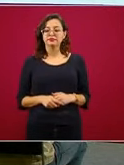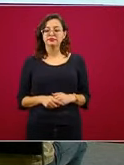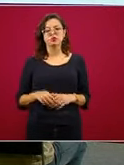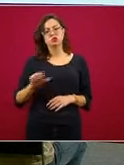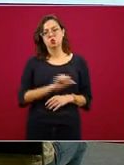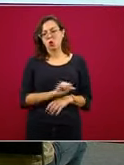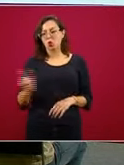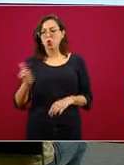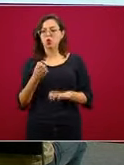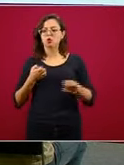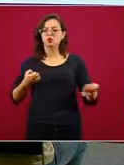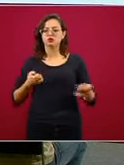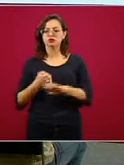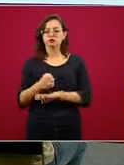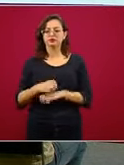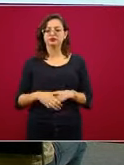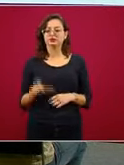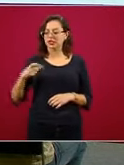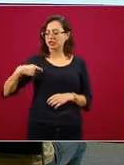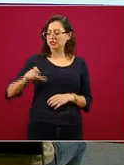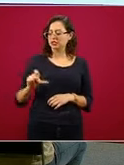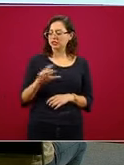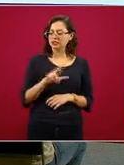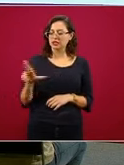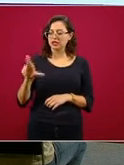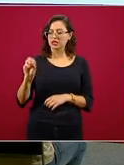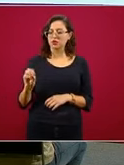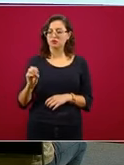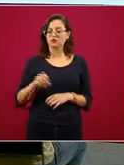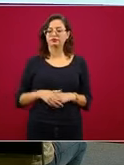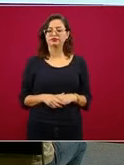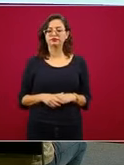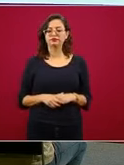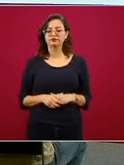Cambiamos de estado. Quintana Roo.